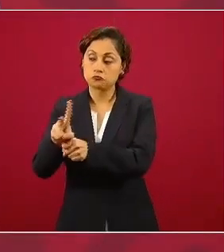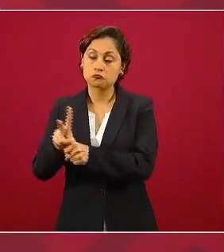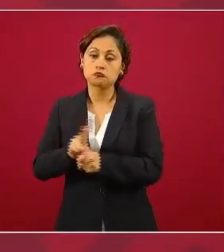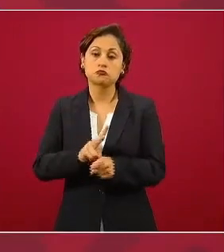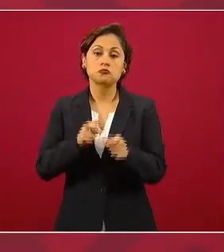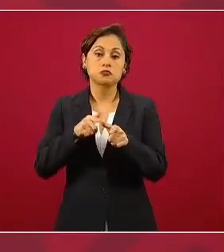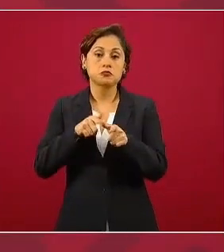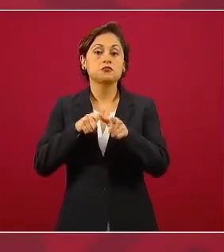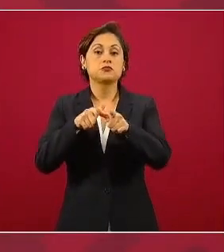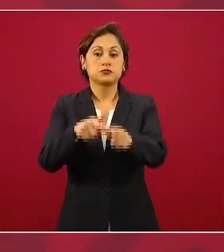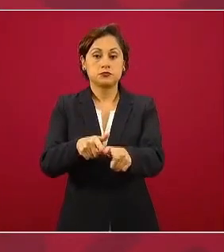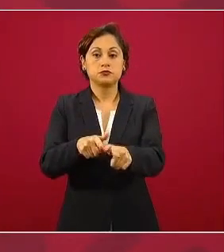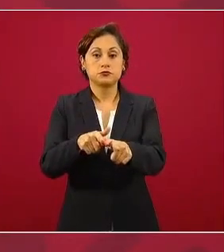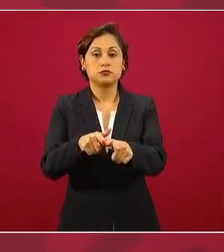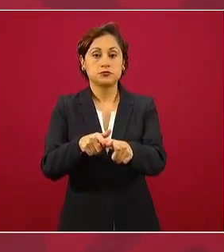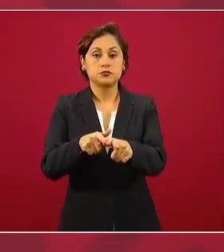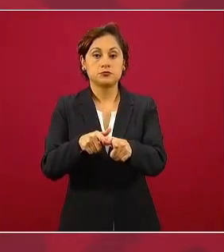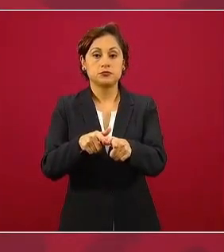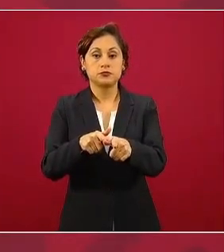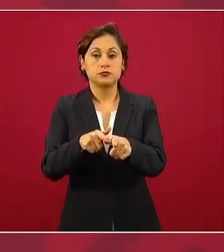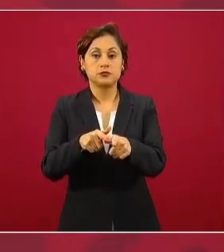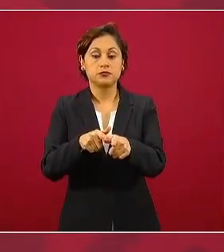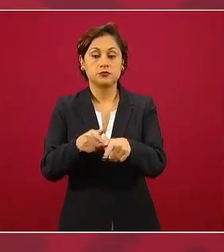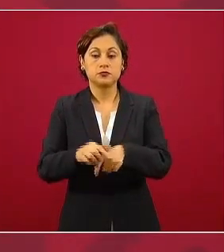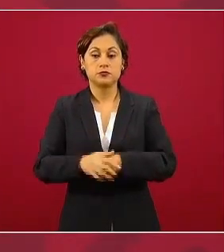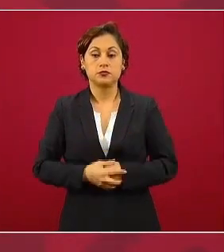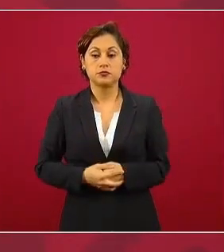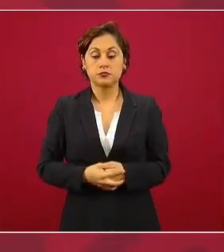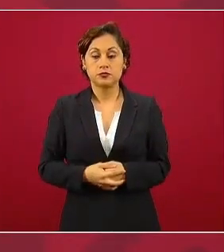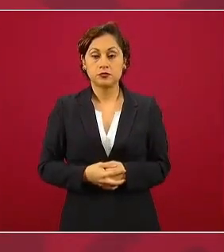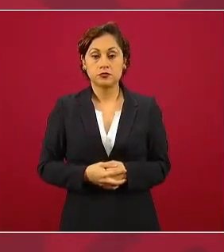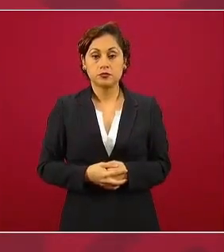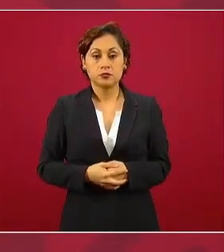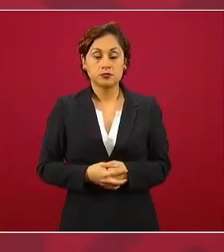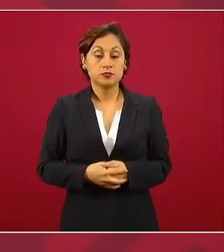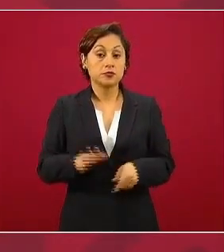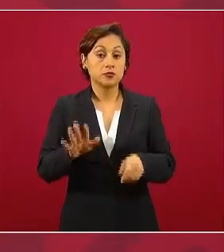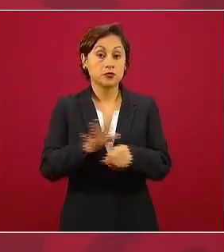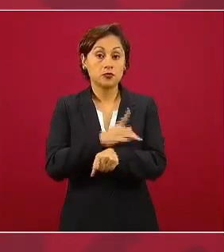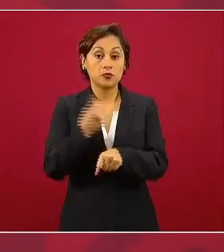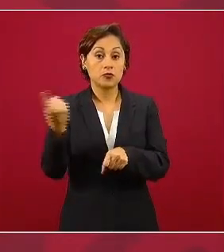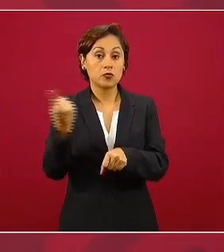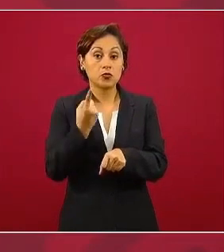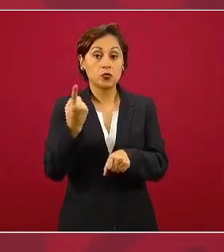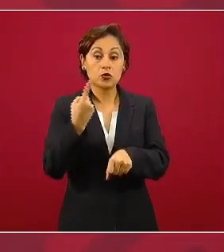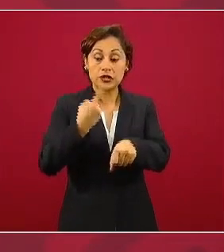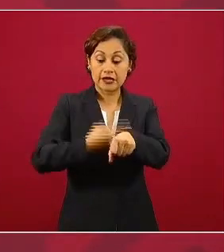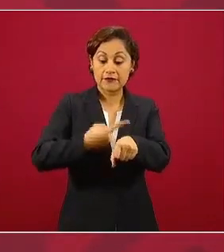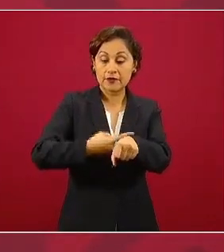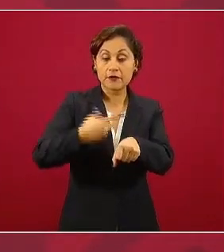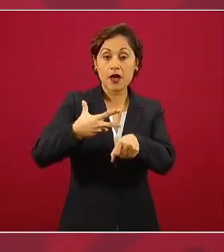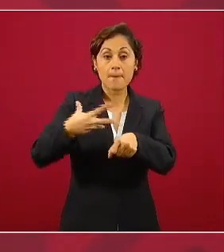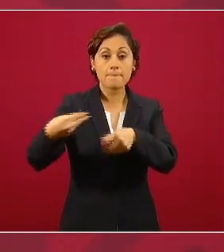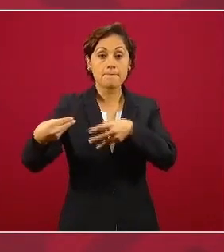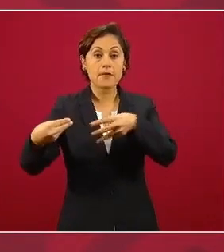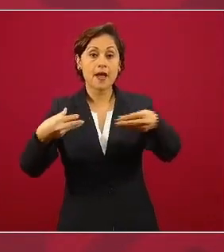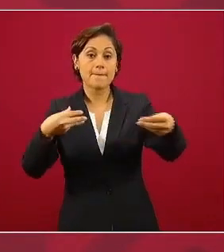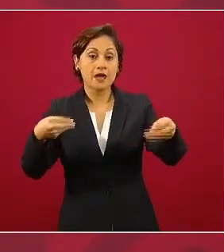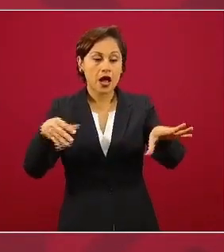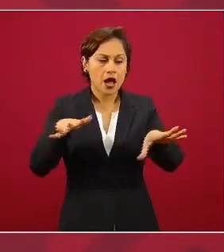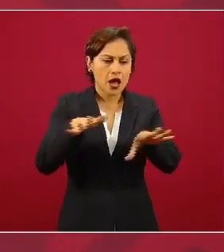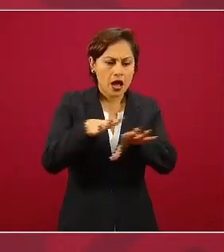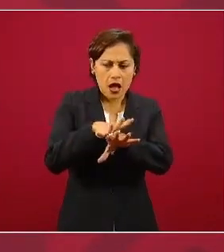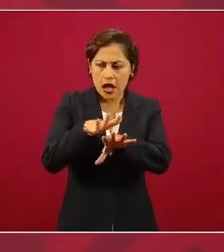a la forma en que se manifiesta, se comporta la pandemia, lo que hemos venido haciendo